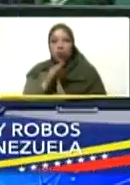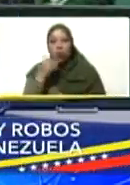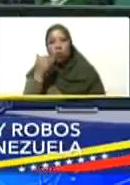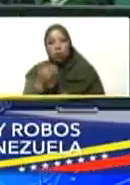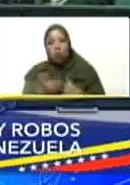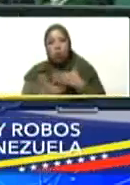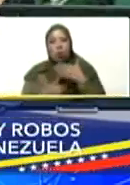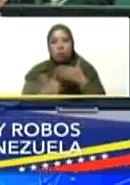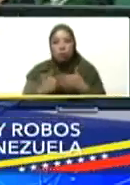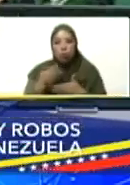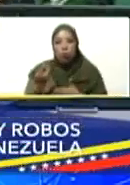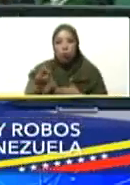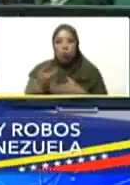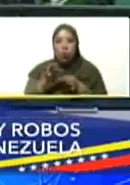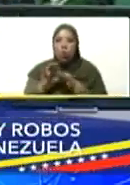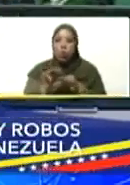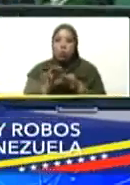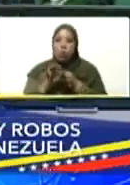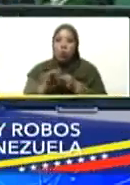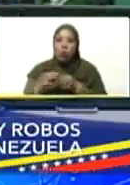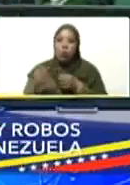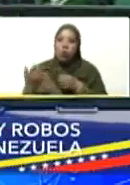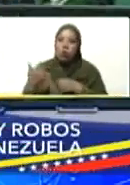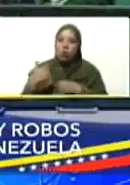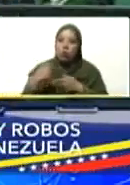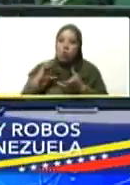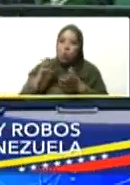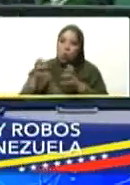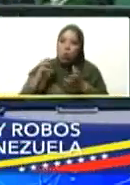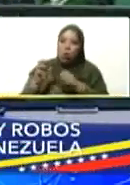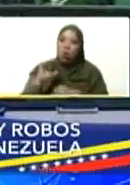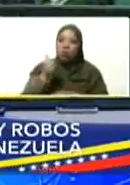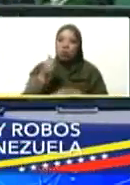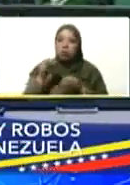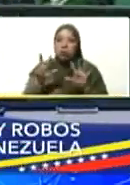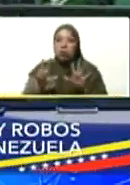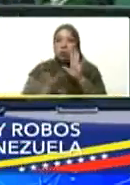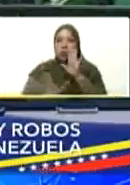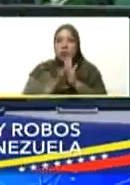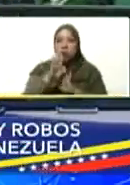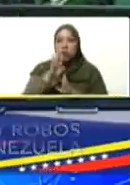paso, articulando los motores, yo definí 18 motores de desarrollo.